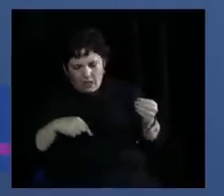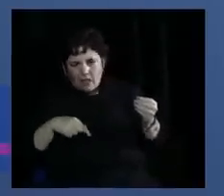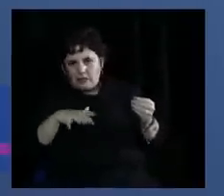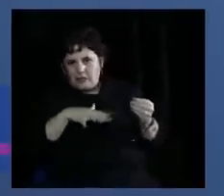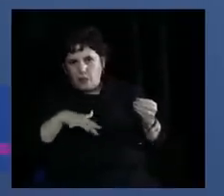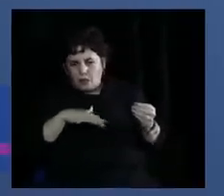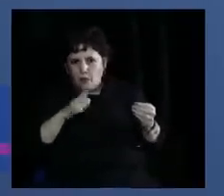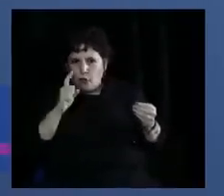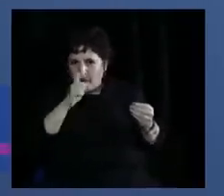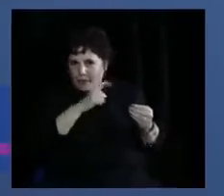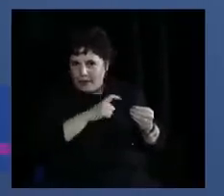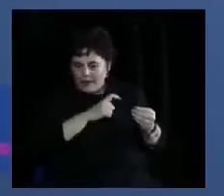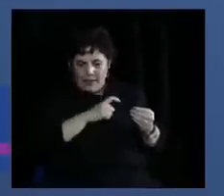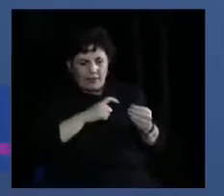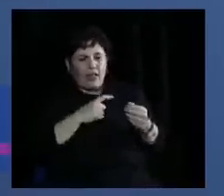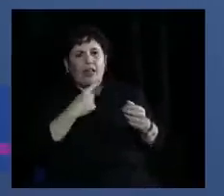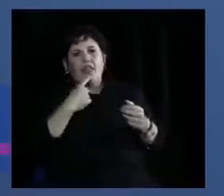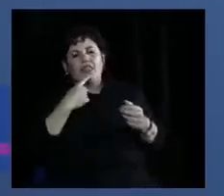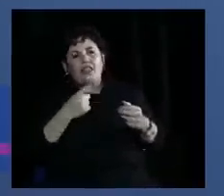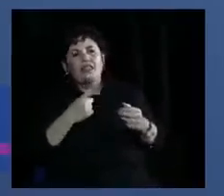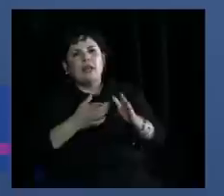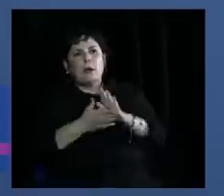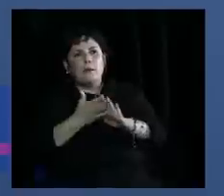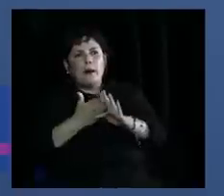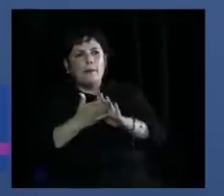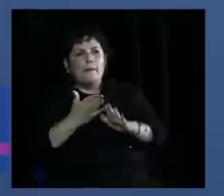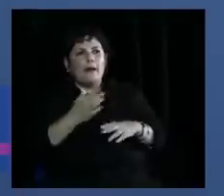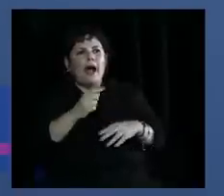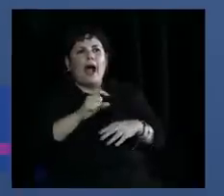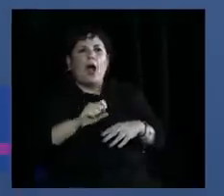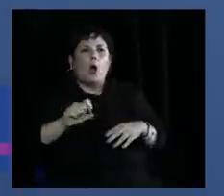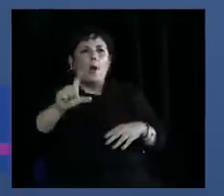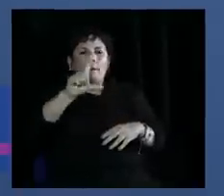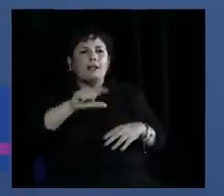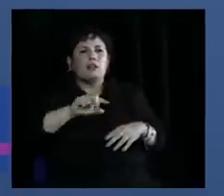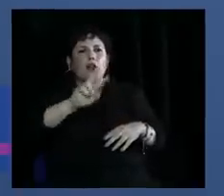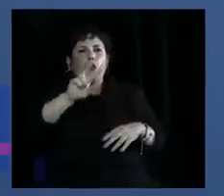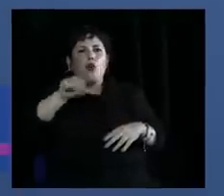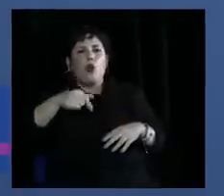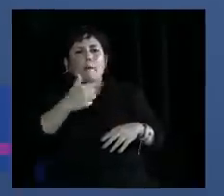complicada. Primero, se prevé un aumento del 2,5